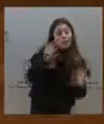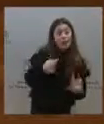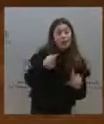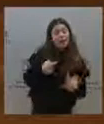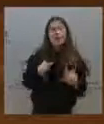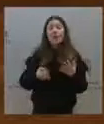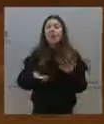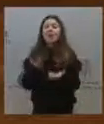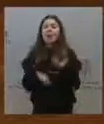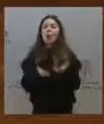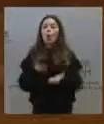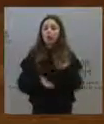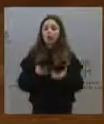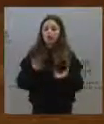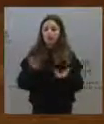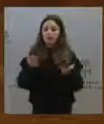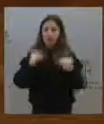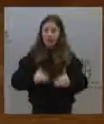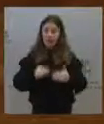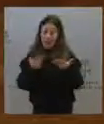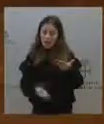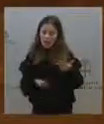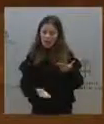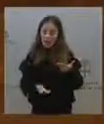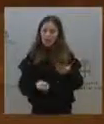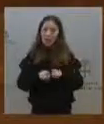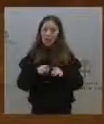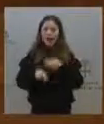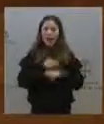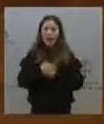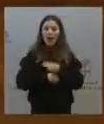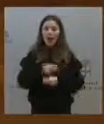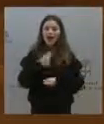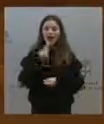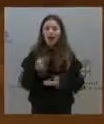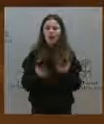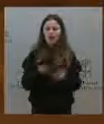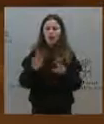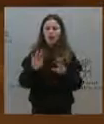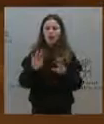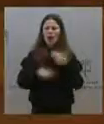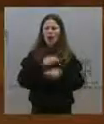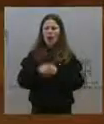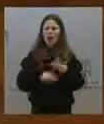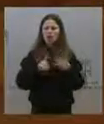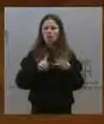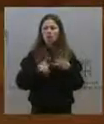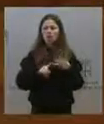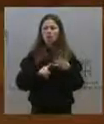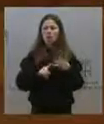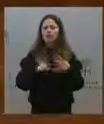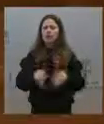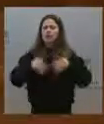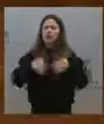pequeña injusticia se cometió en nombre de la justicia y la primera minúscula inmoralidad en nombre de la moral. Siempre significarán el camino del fin.